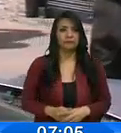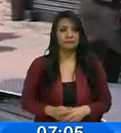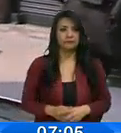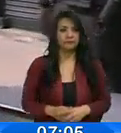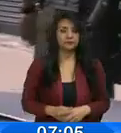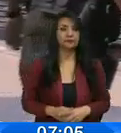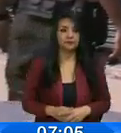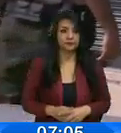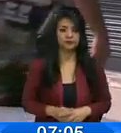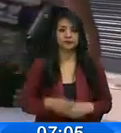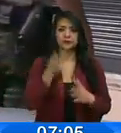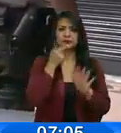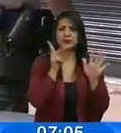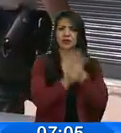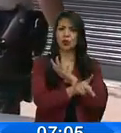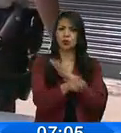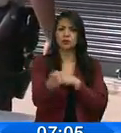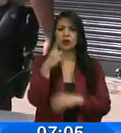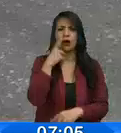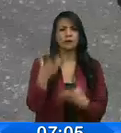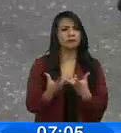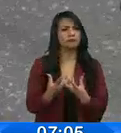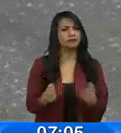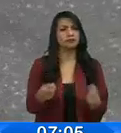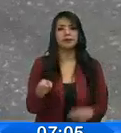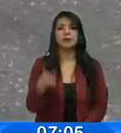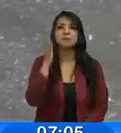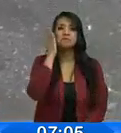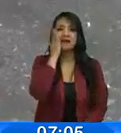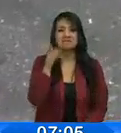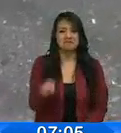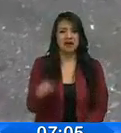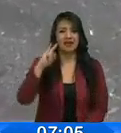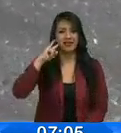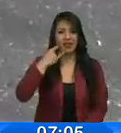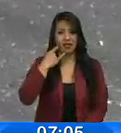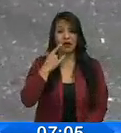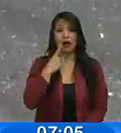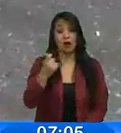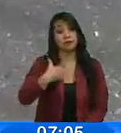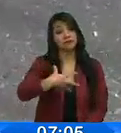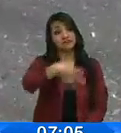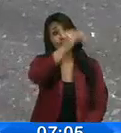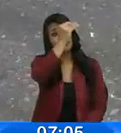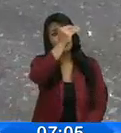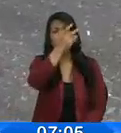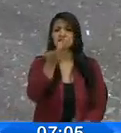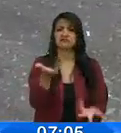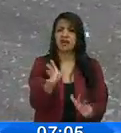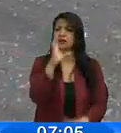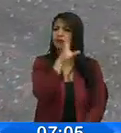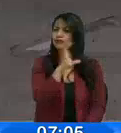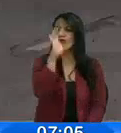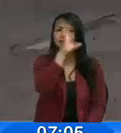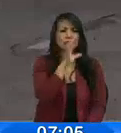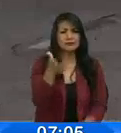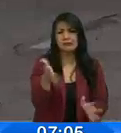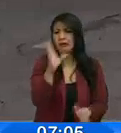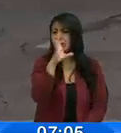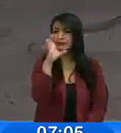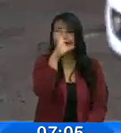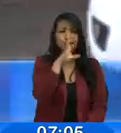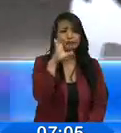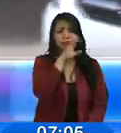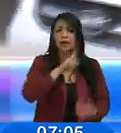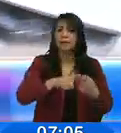La denuncia de su extraña desaparición la puso la madre de la niña. Salió de casa y no regresó. La buscó en el círculo familiar y nadie sabía nada.